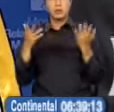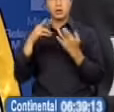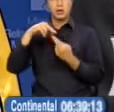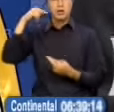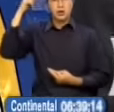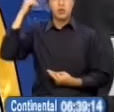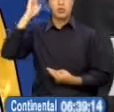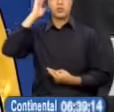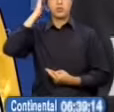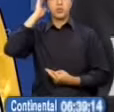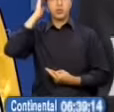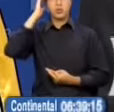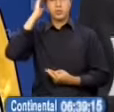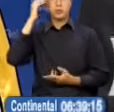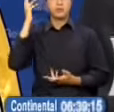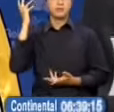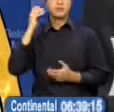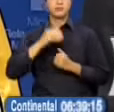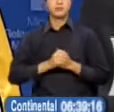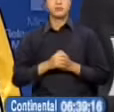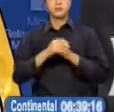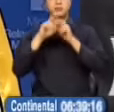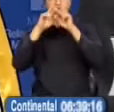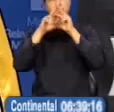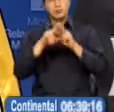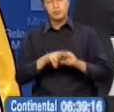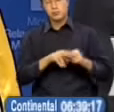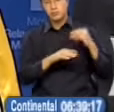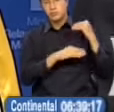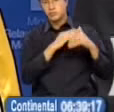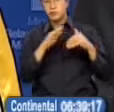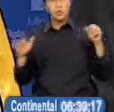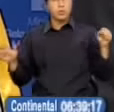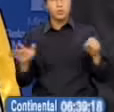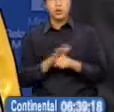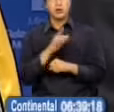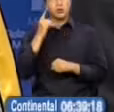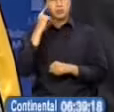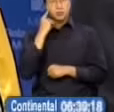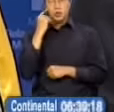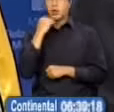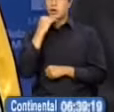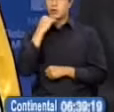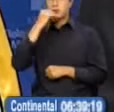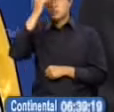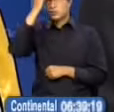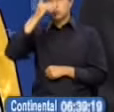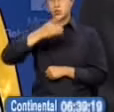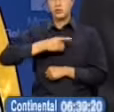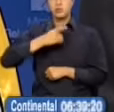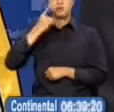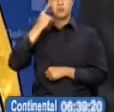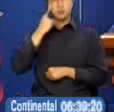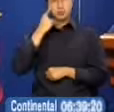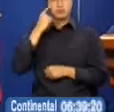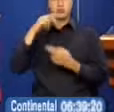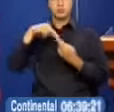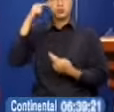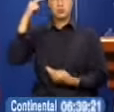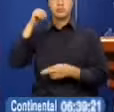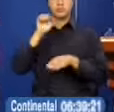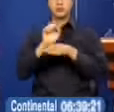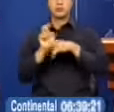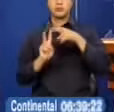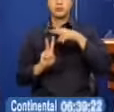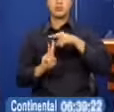está preocupada y analizaremos pues en su conjunto cualquier medida que tomemos como región sofía